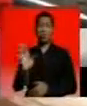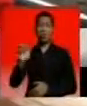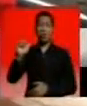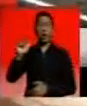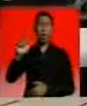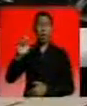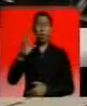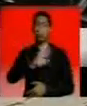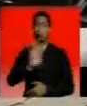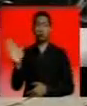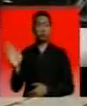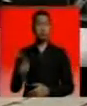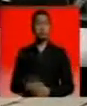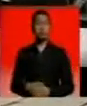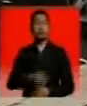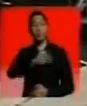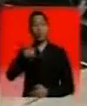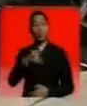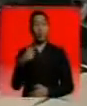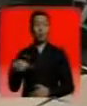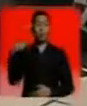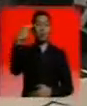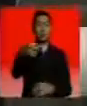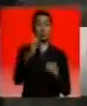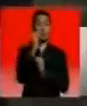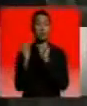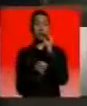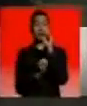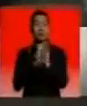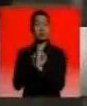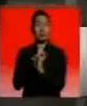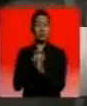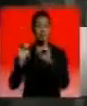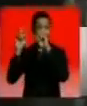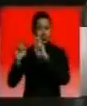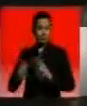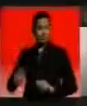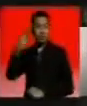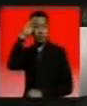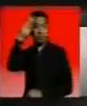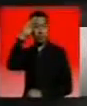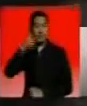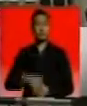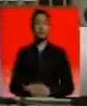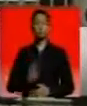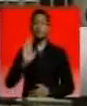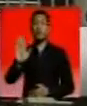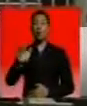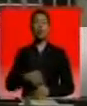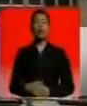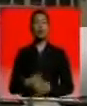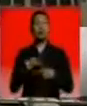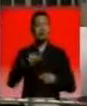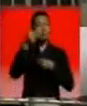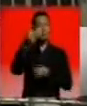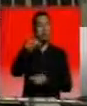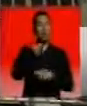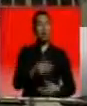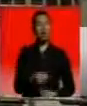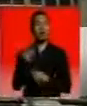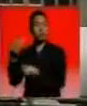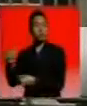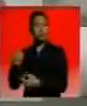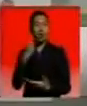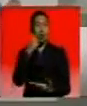no lo hizo. El jueves próximo en las oficinas del Instituto de Criminología de la Policía Nacional se extraerá y transcribirá información